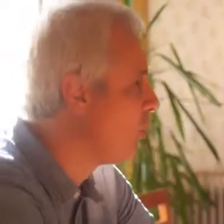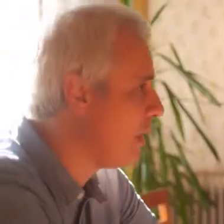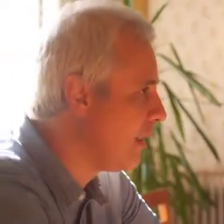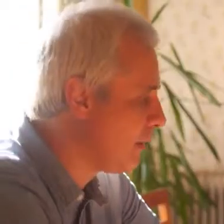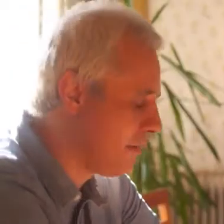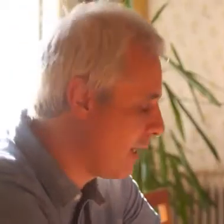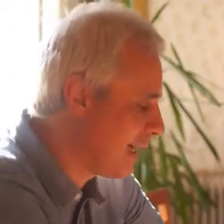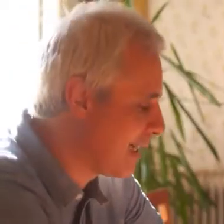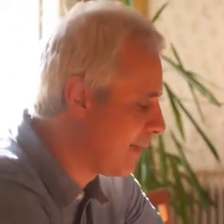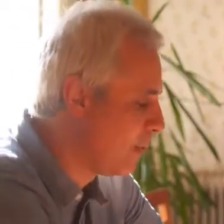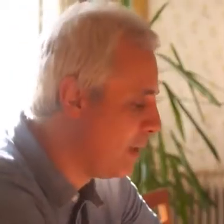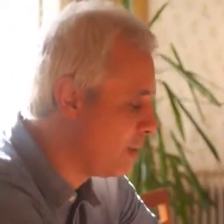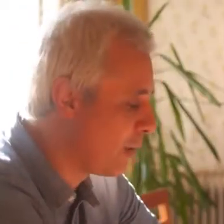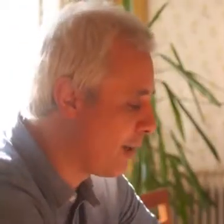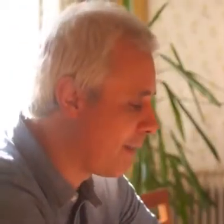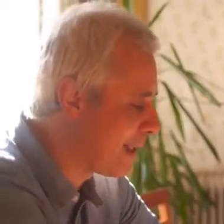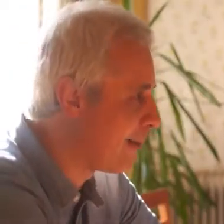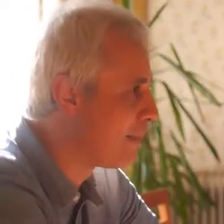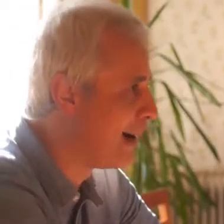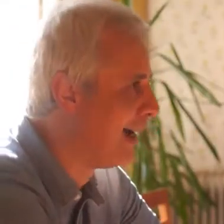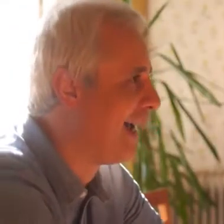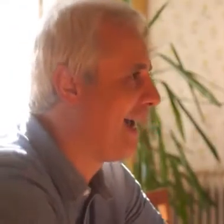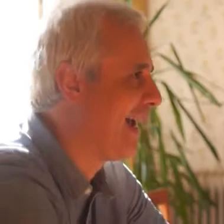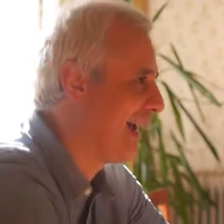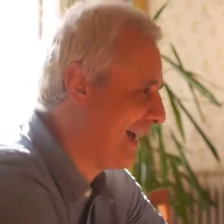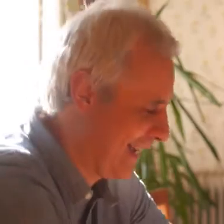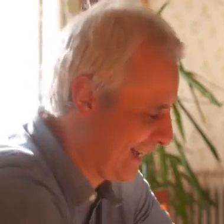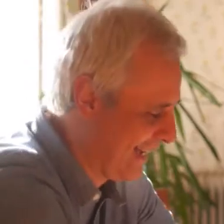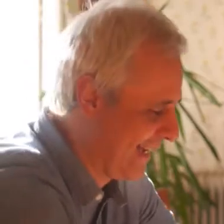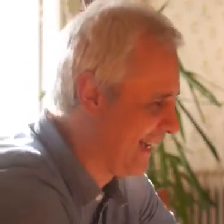Se escapó de un libro, Mujica se escapó de un libro, que no haga más trampa.